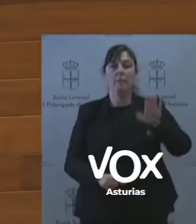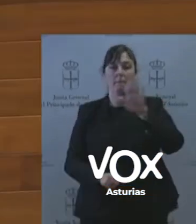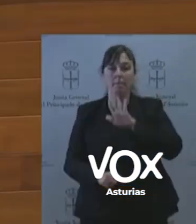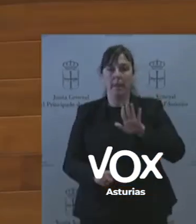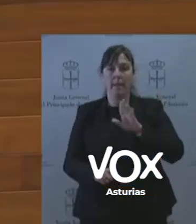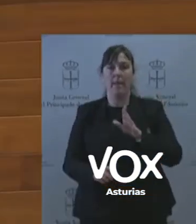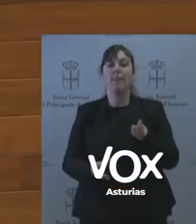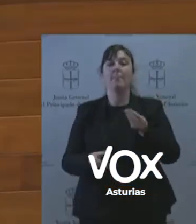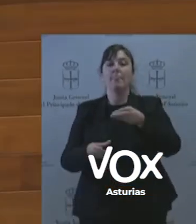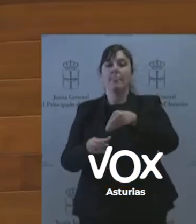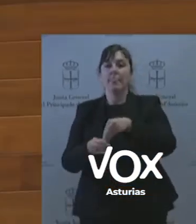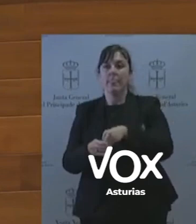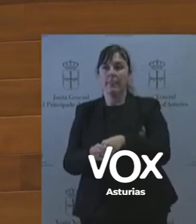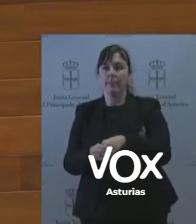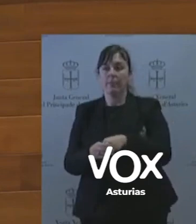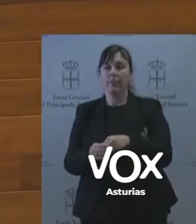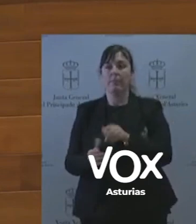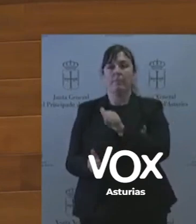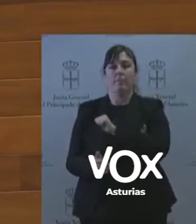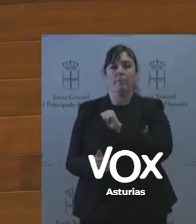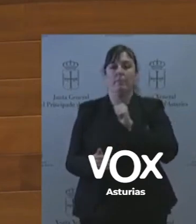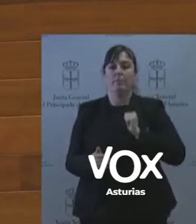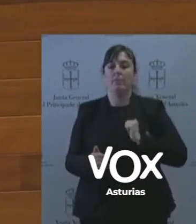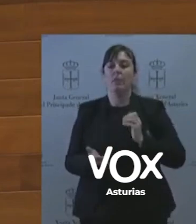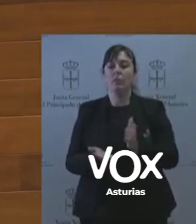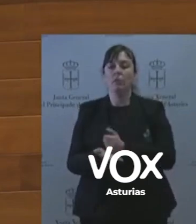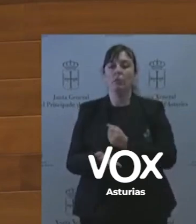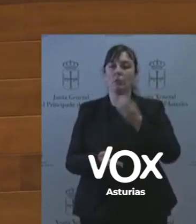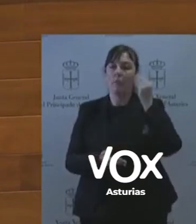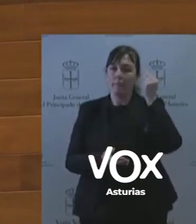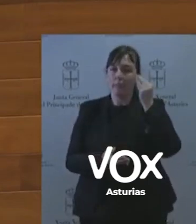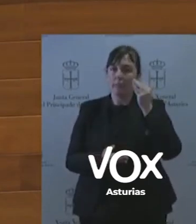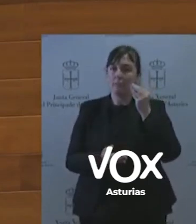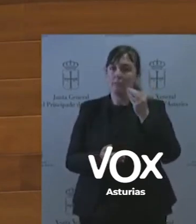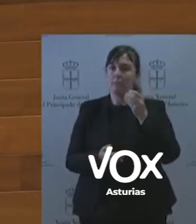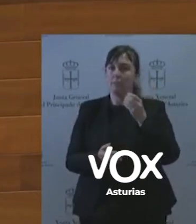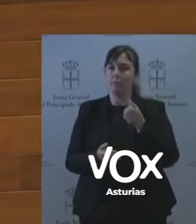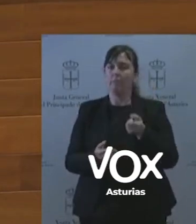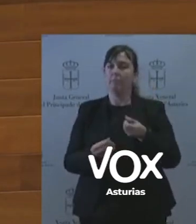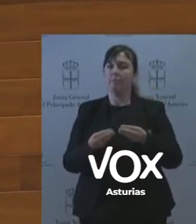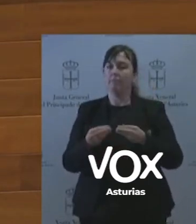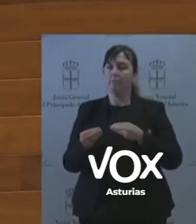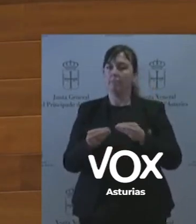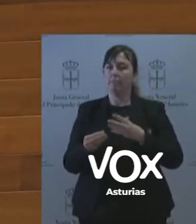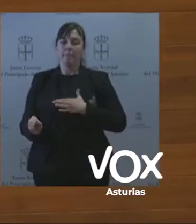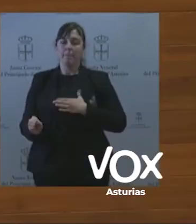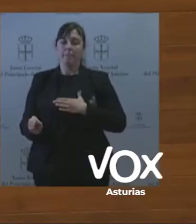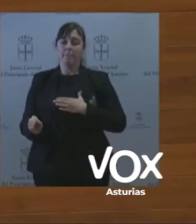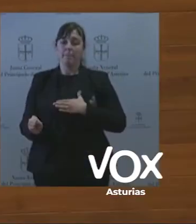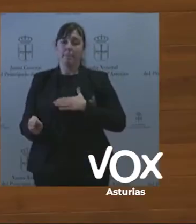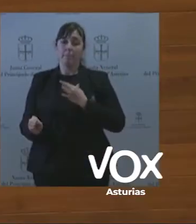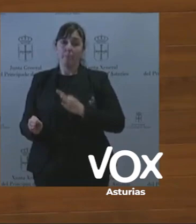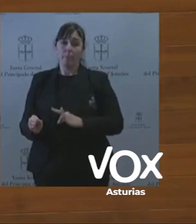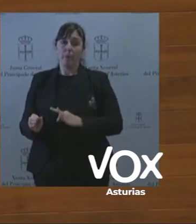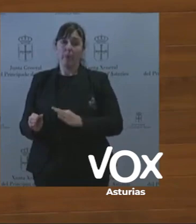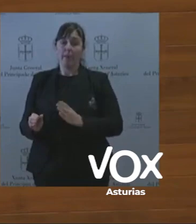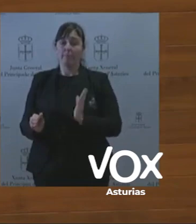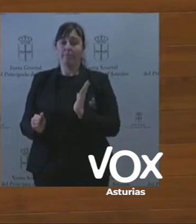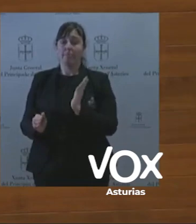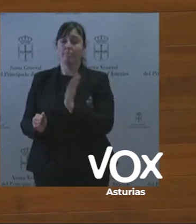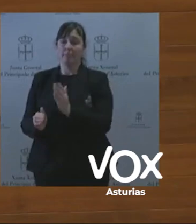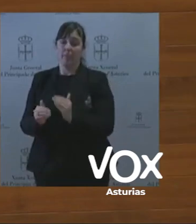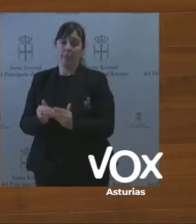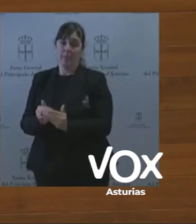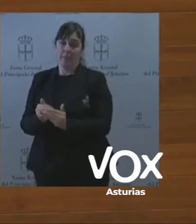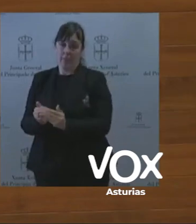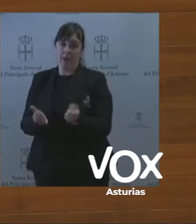gobierno. Así que, por todo lo anterior, esta es la radiografía de lo que parece un sector en extinción. Creemos que se está olvidando